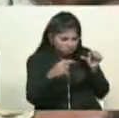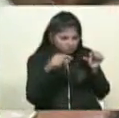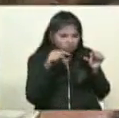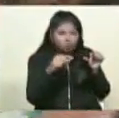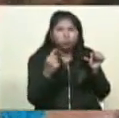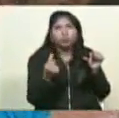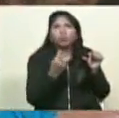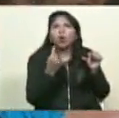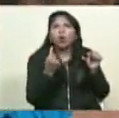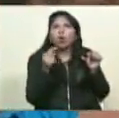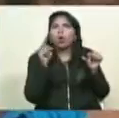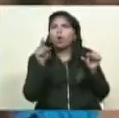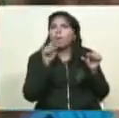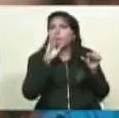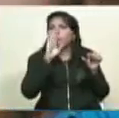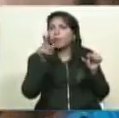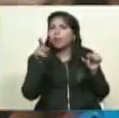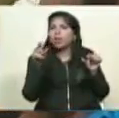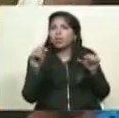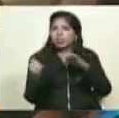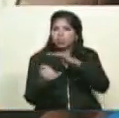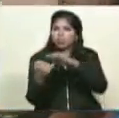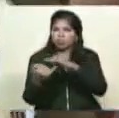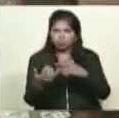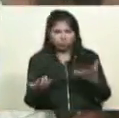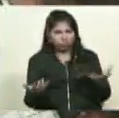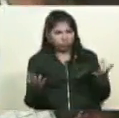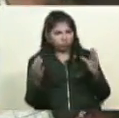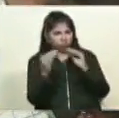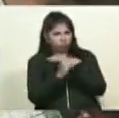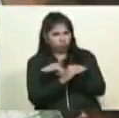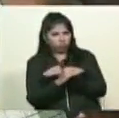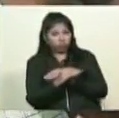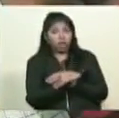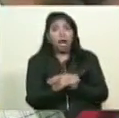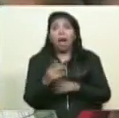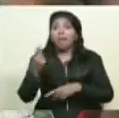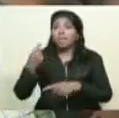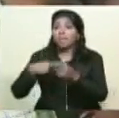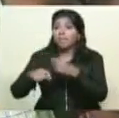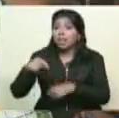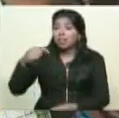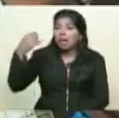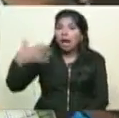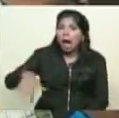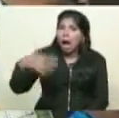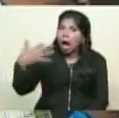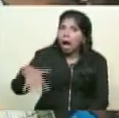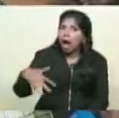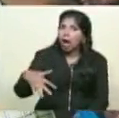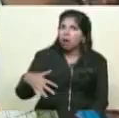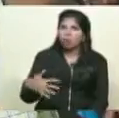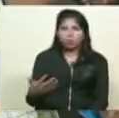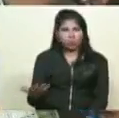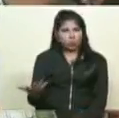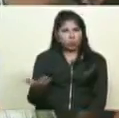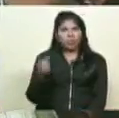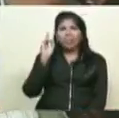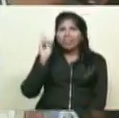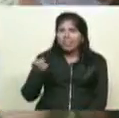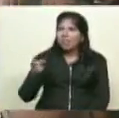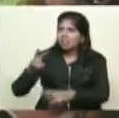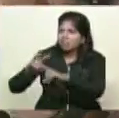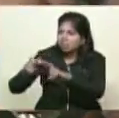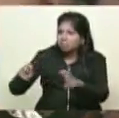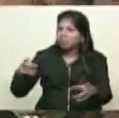con esos medicamentos y se están vendiendo a un precio exorbitante en una farmacia. Entonces, para que revisen la